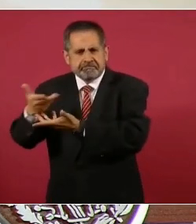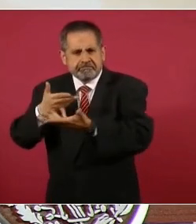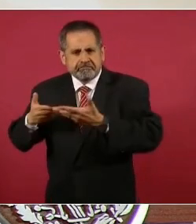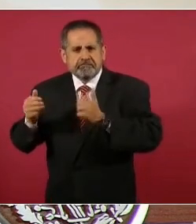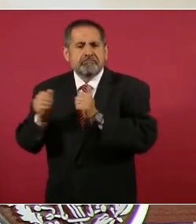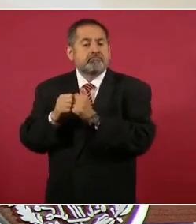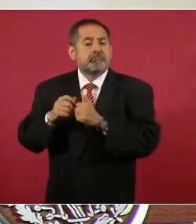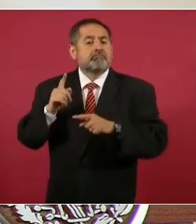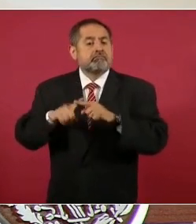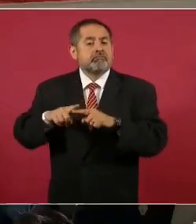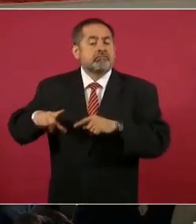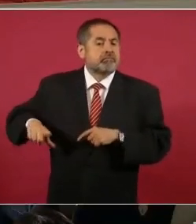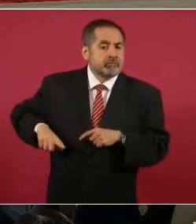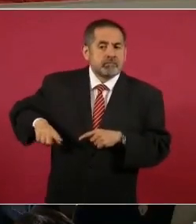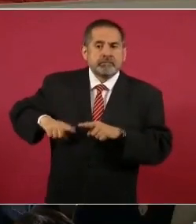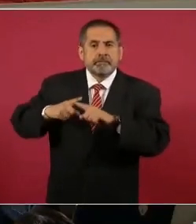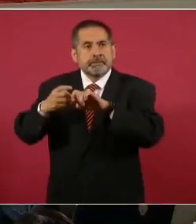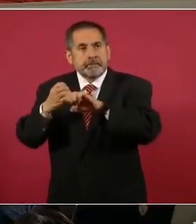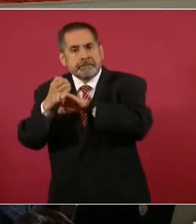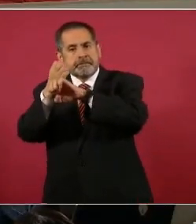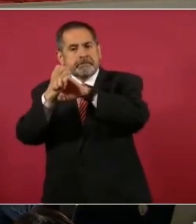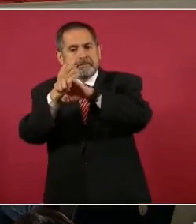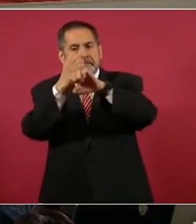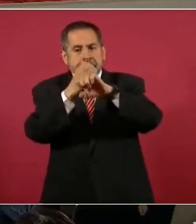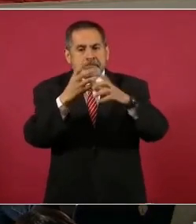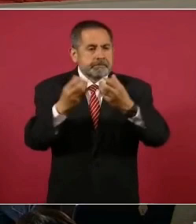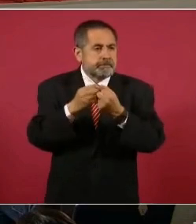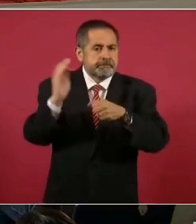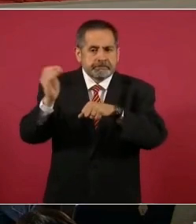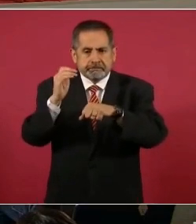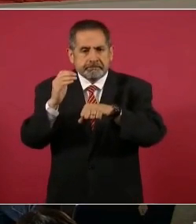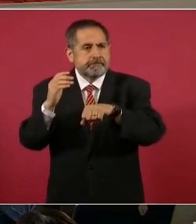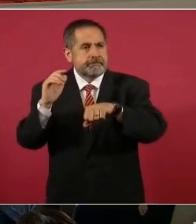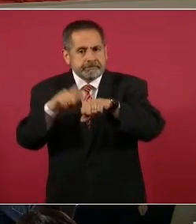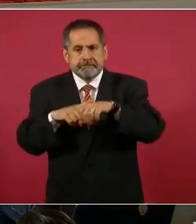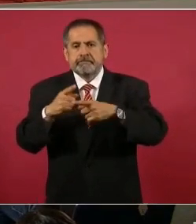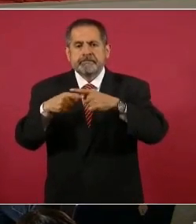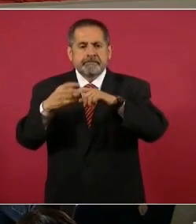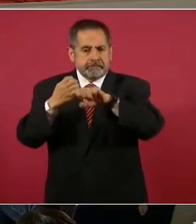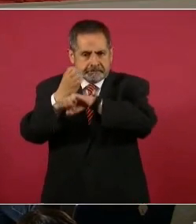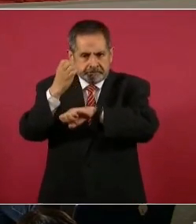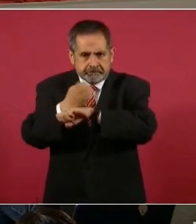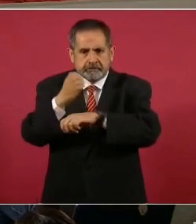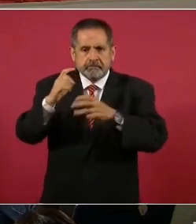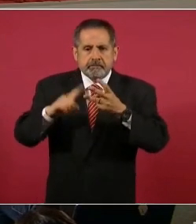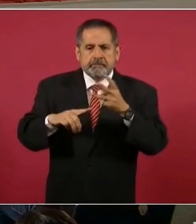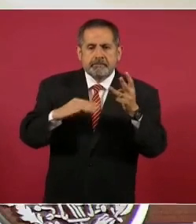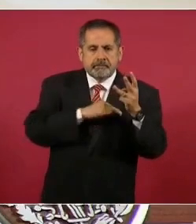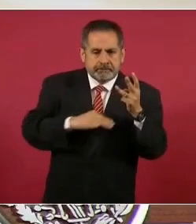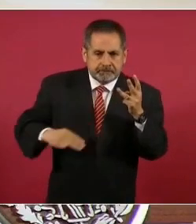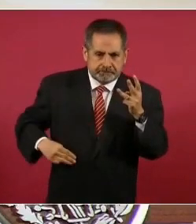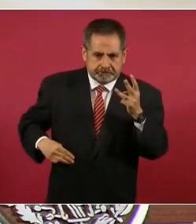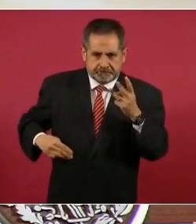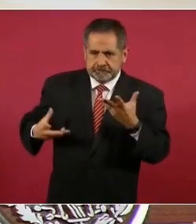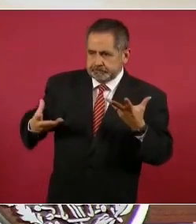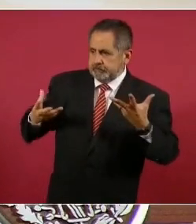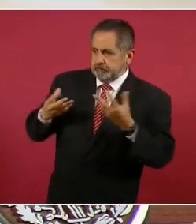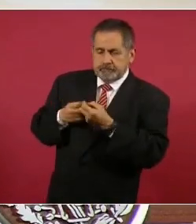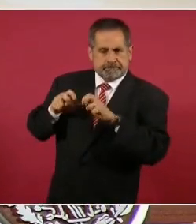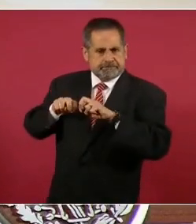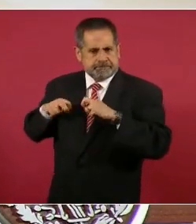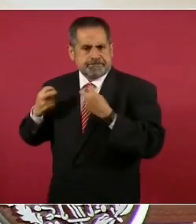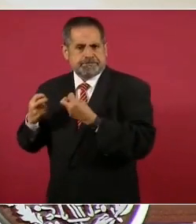con los gobiernos de las entidades federativas de los municipios y de todas las instituciones del gabinete de